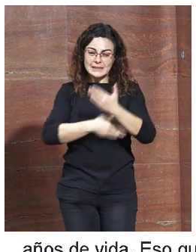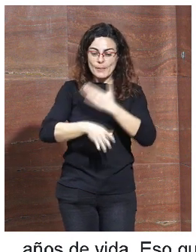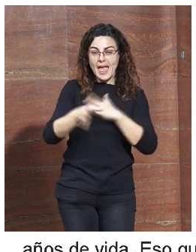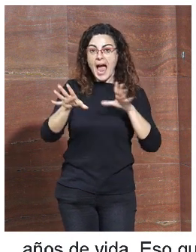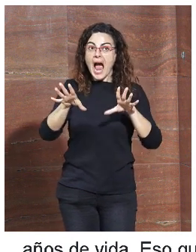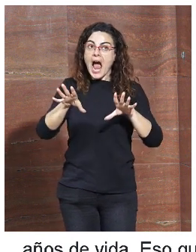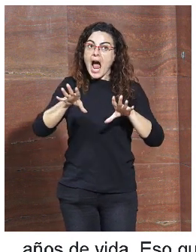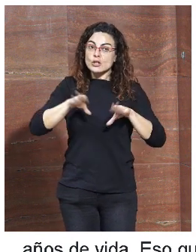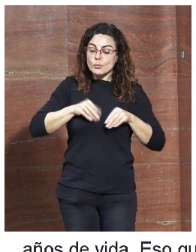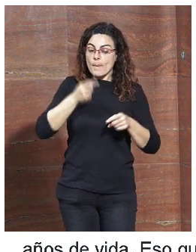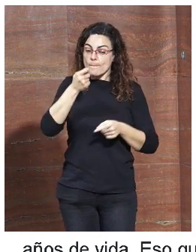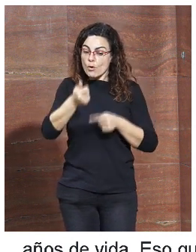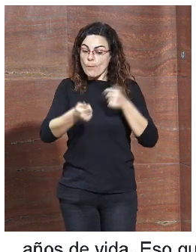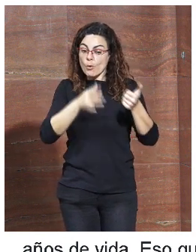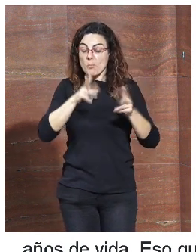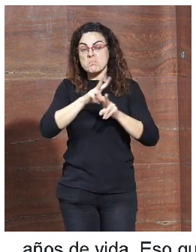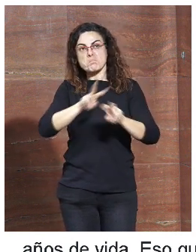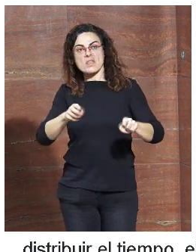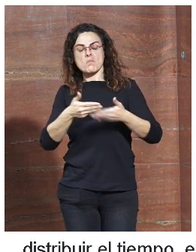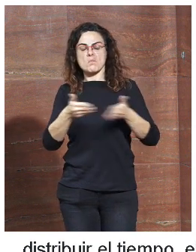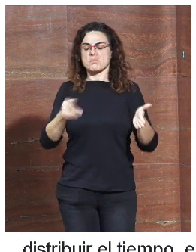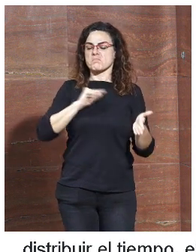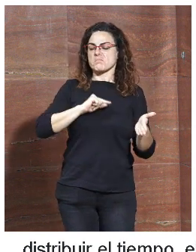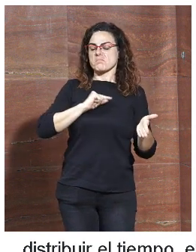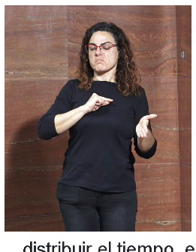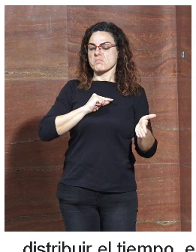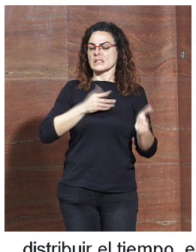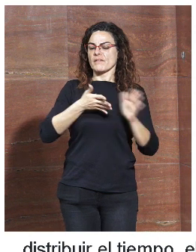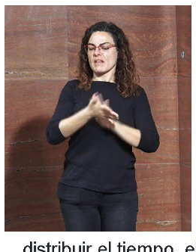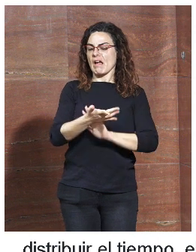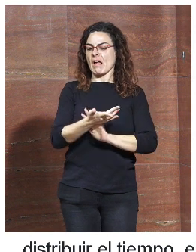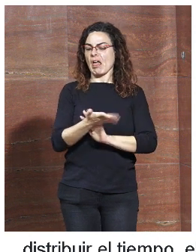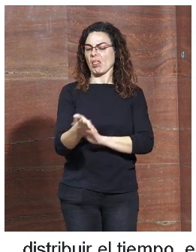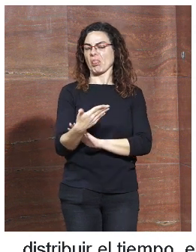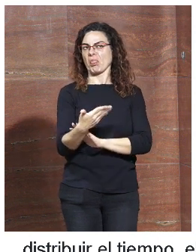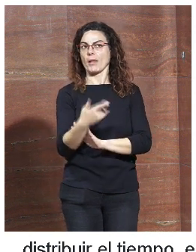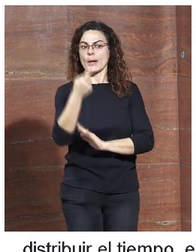pueden no ser graves al principio, pero que sin duda irán aumentando,